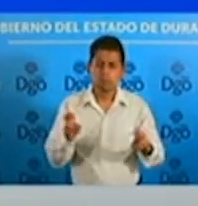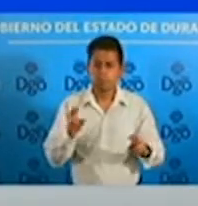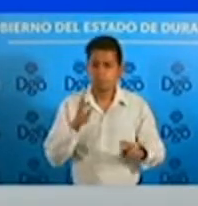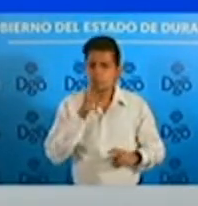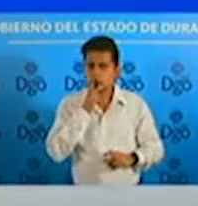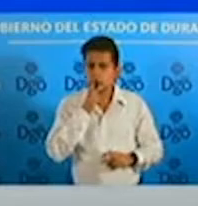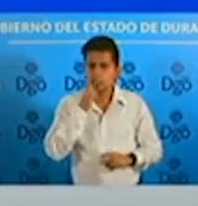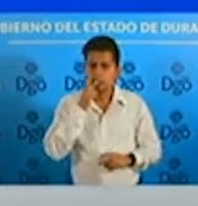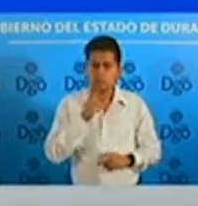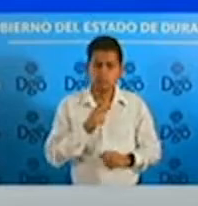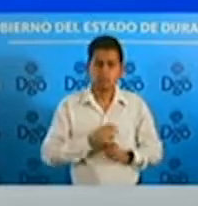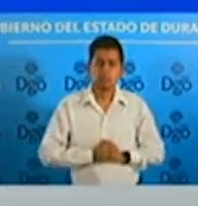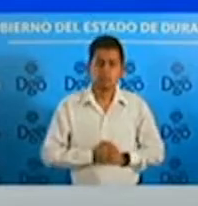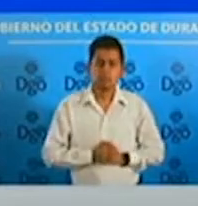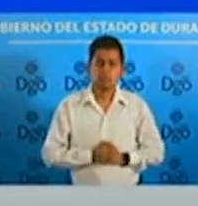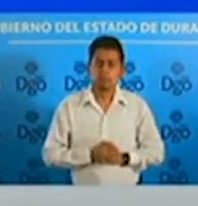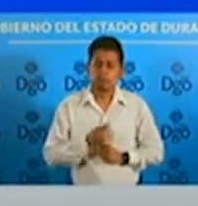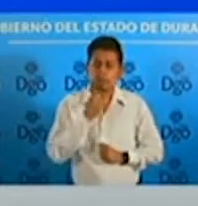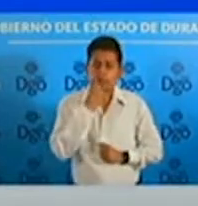base